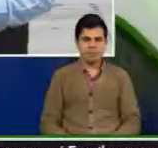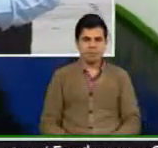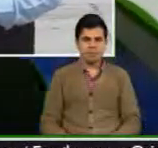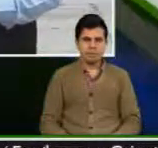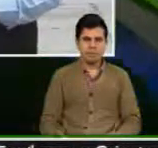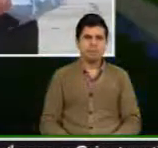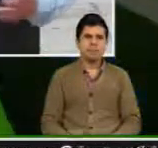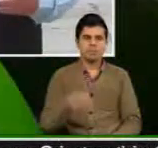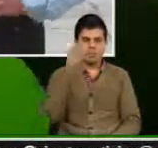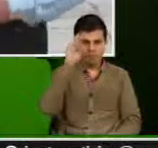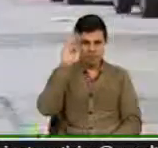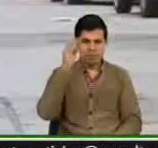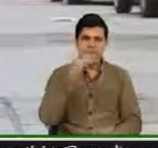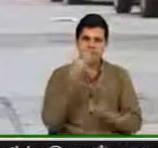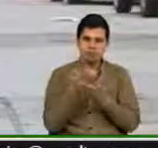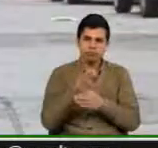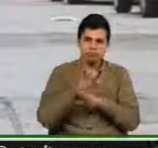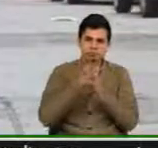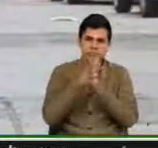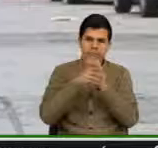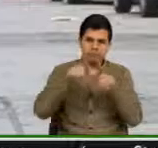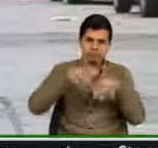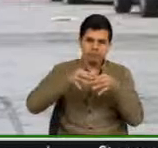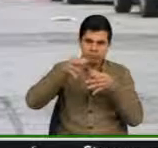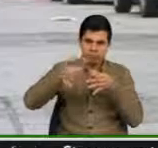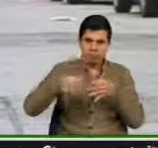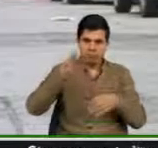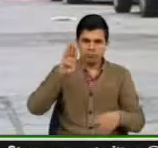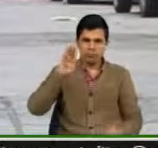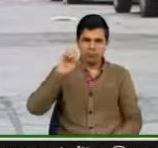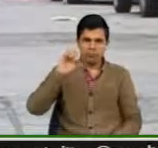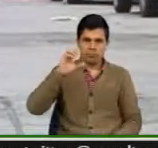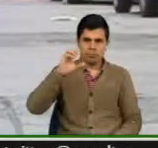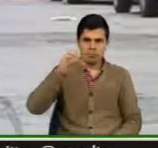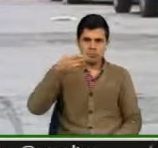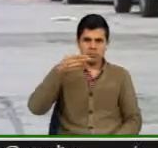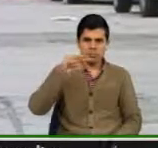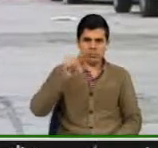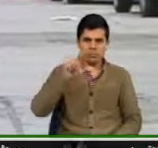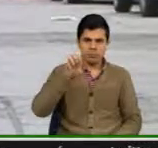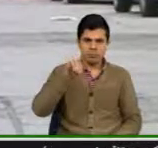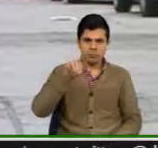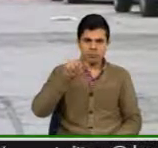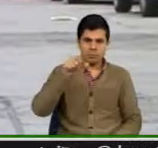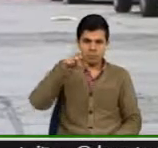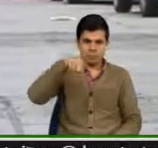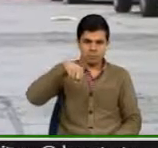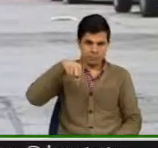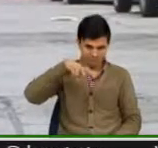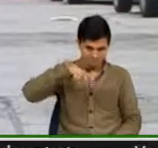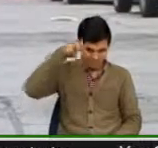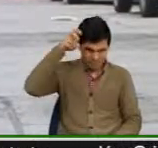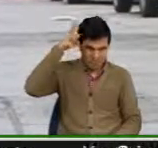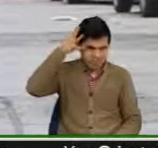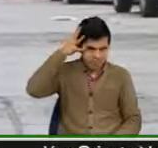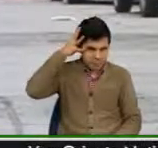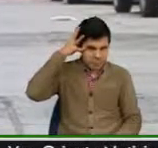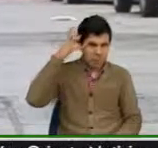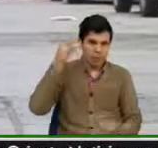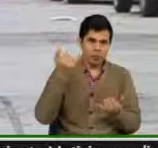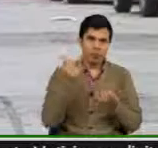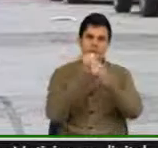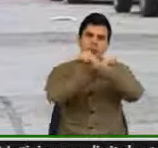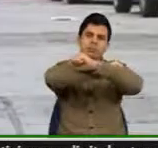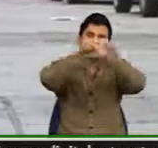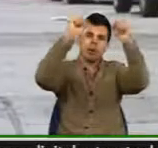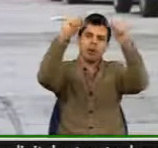Hola, muy buenas tardes. Hoy los saludamos desde el municipio de Bochalema, en norte de Santander, donde en horas de la mañana se llevó a cabo el lanzamiento